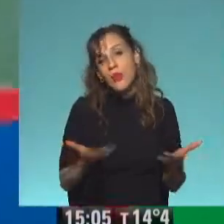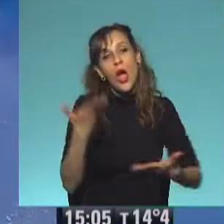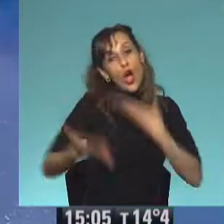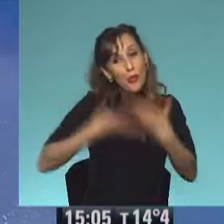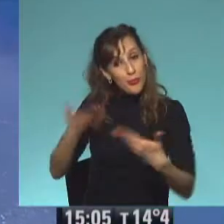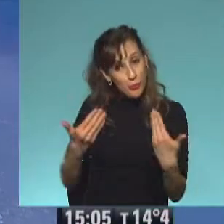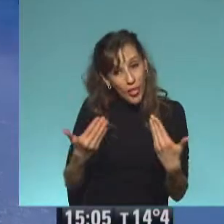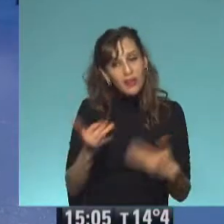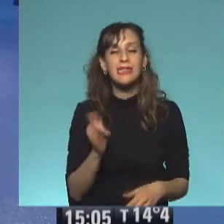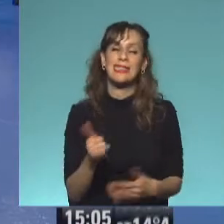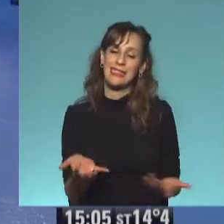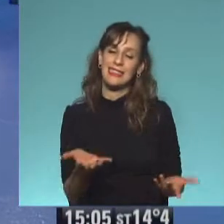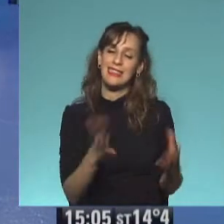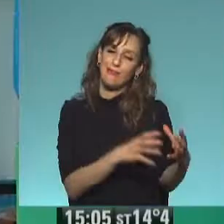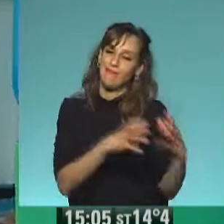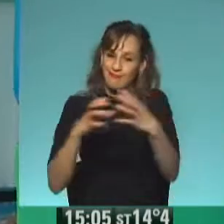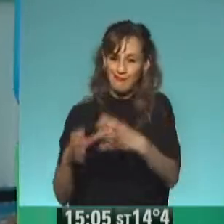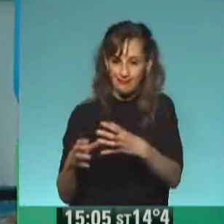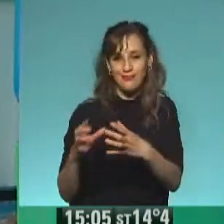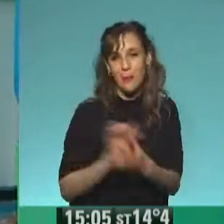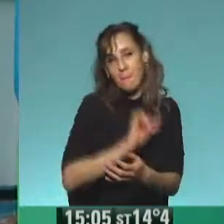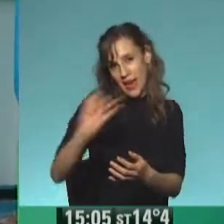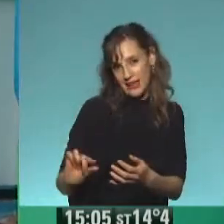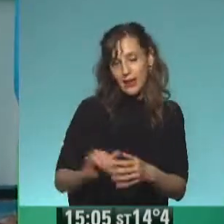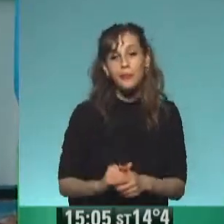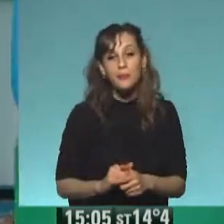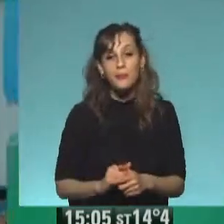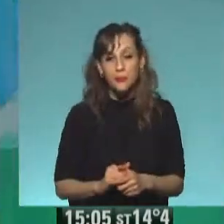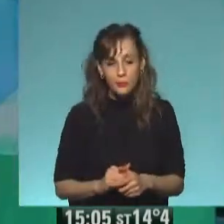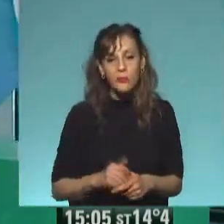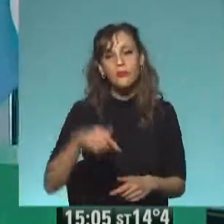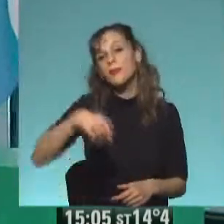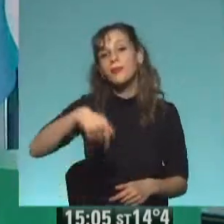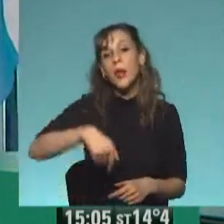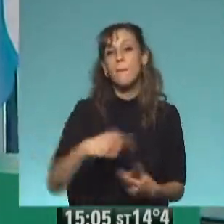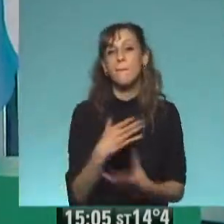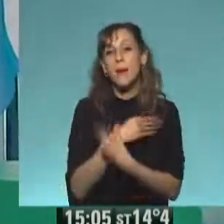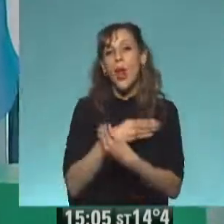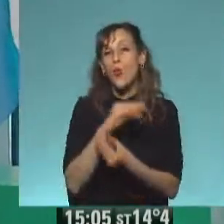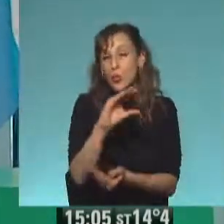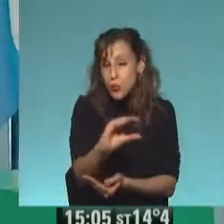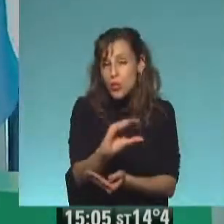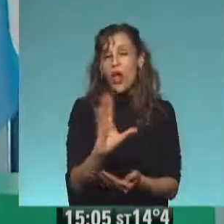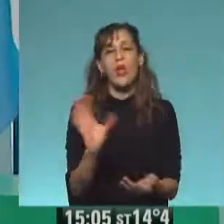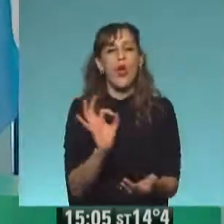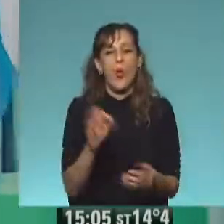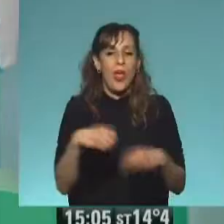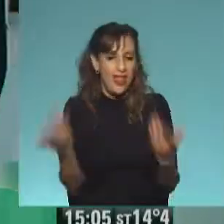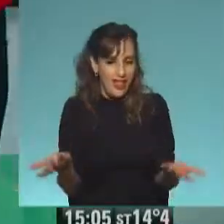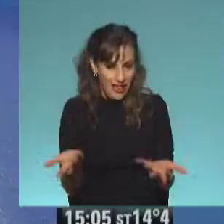es un buen amigo bueno miren yo tengo un peluche pero podemos tener cualquier costa en desafíos en